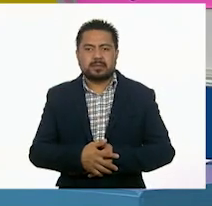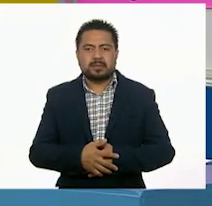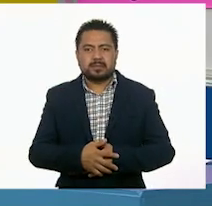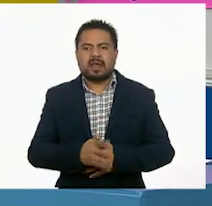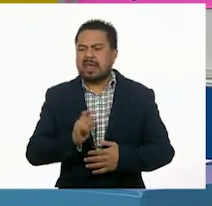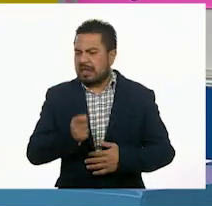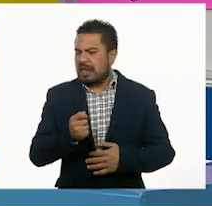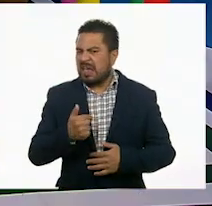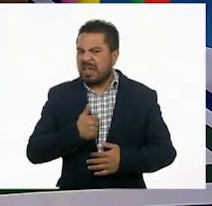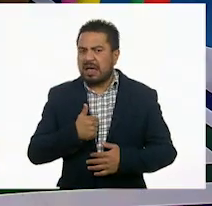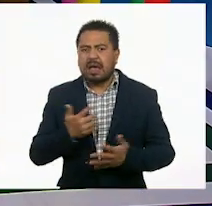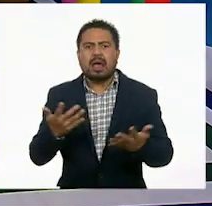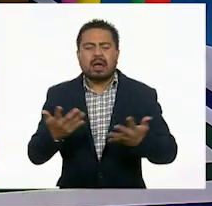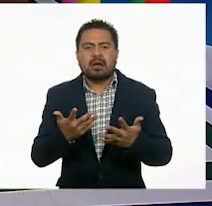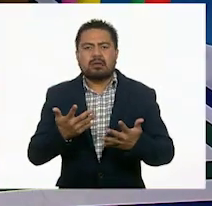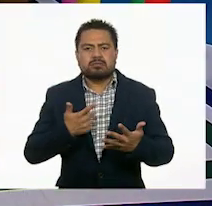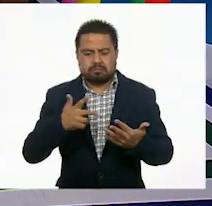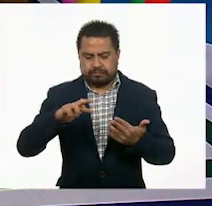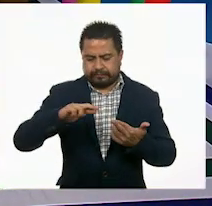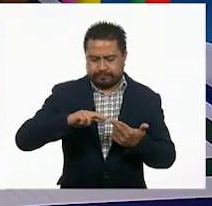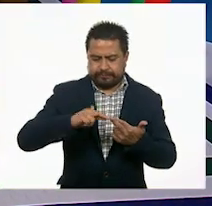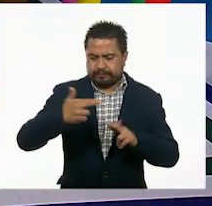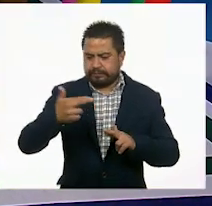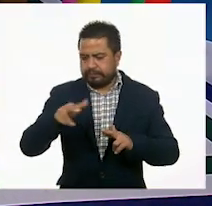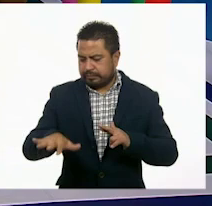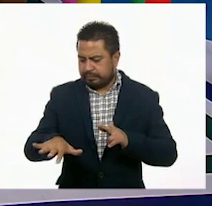¿Qué hago? Pues tomo mi cordón,